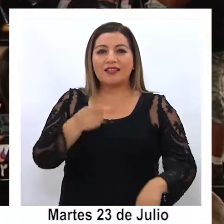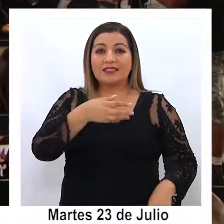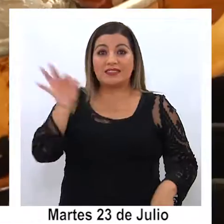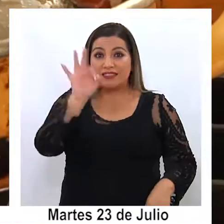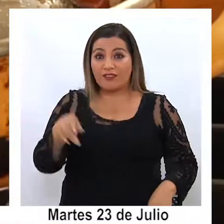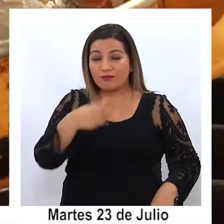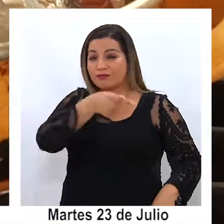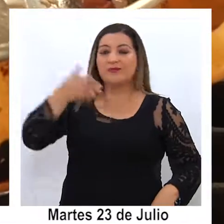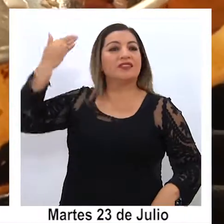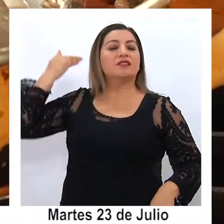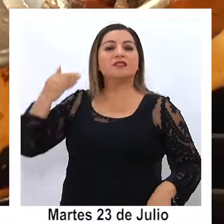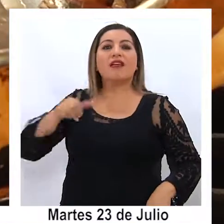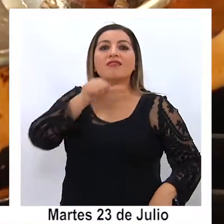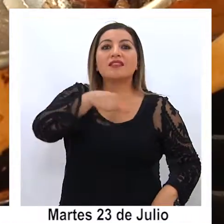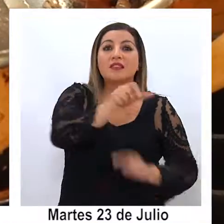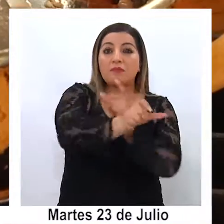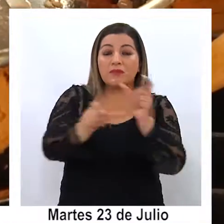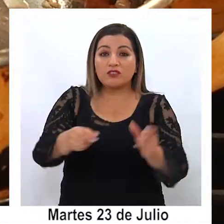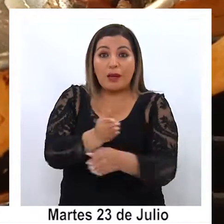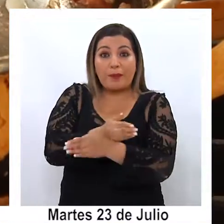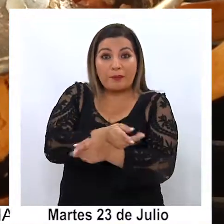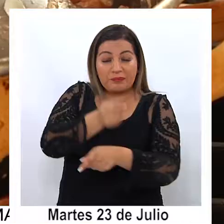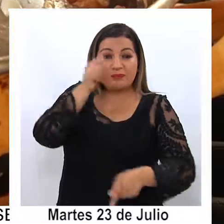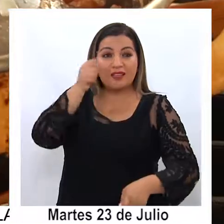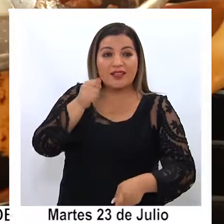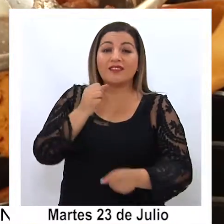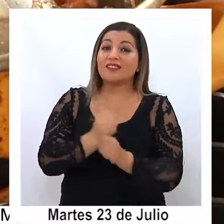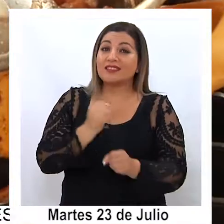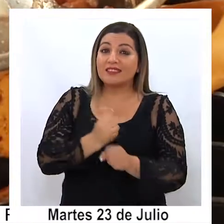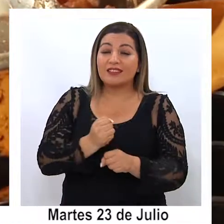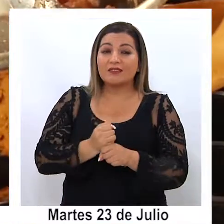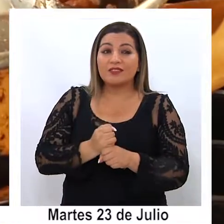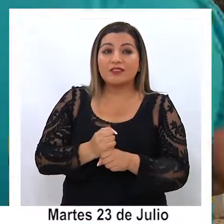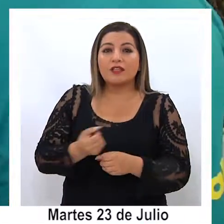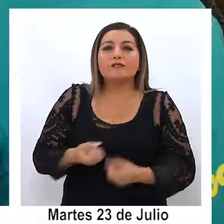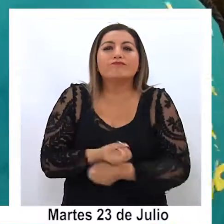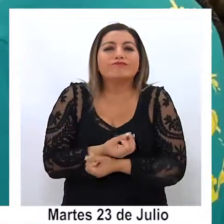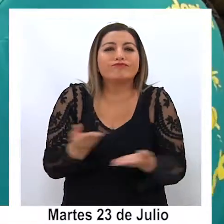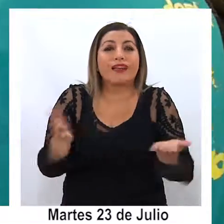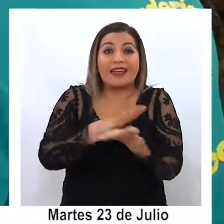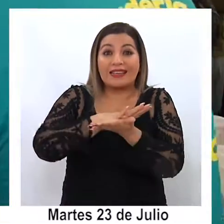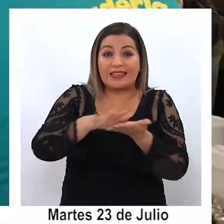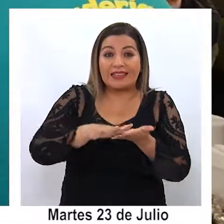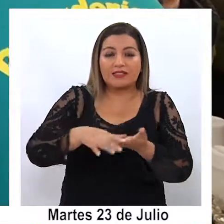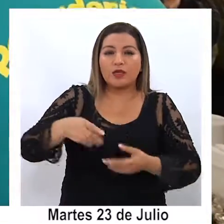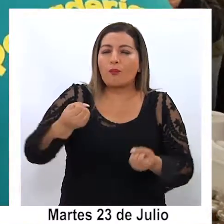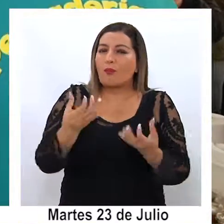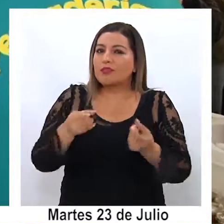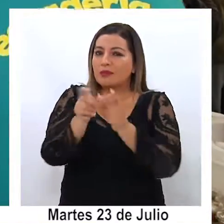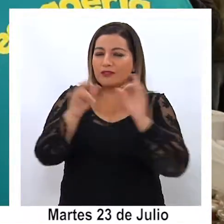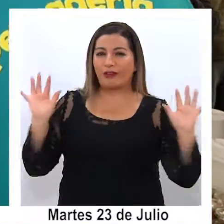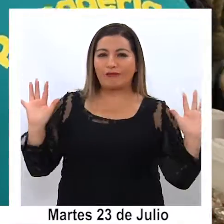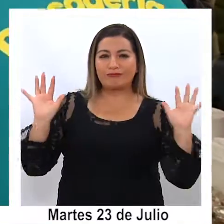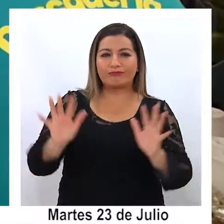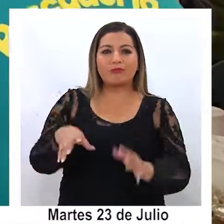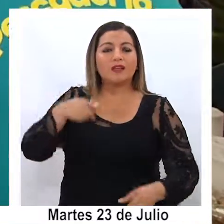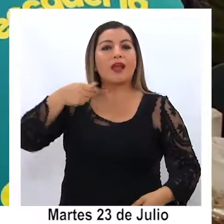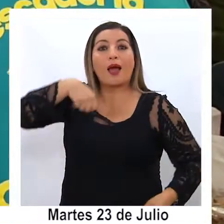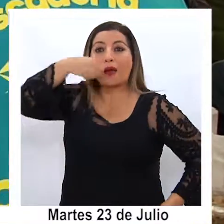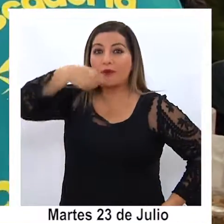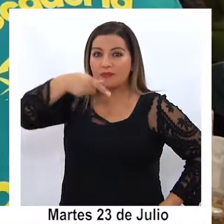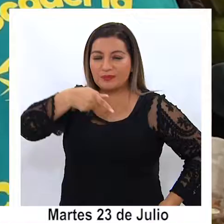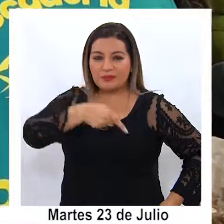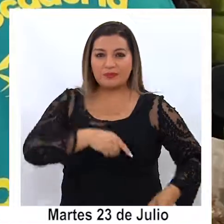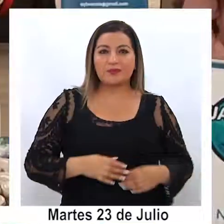el pasado sábado, los 16 pescadores artesanales brindaron una degustación gratuita a los cientos de personas que